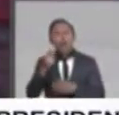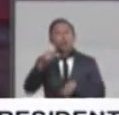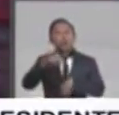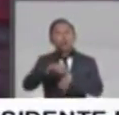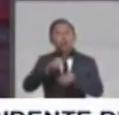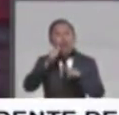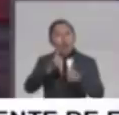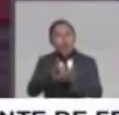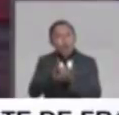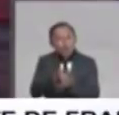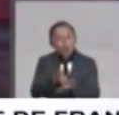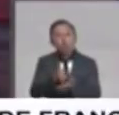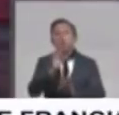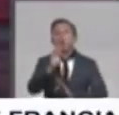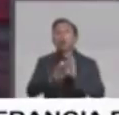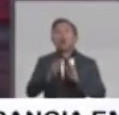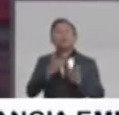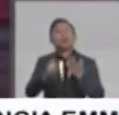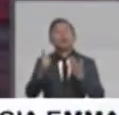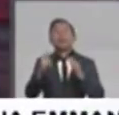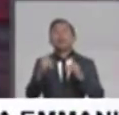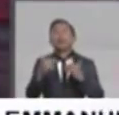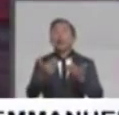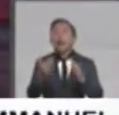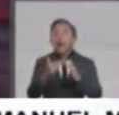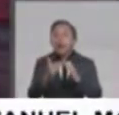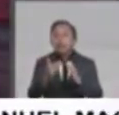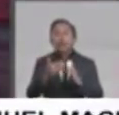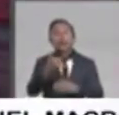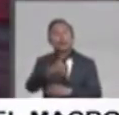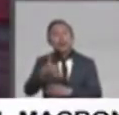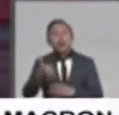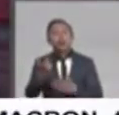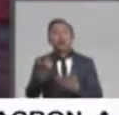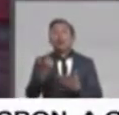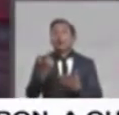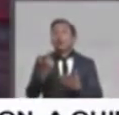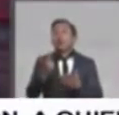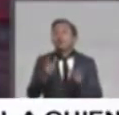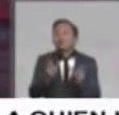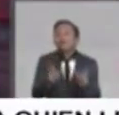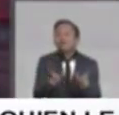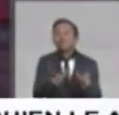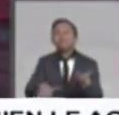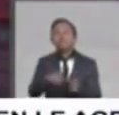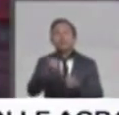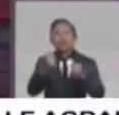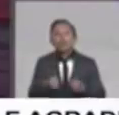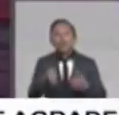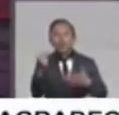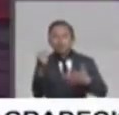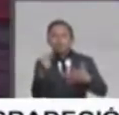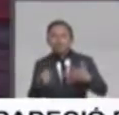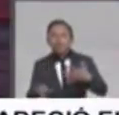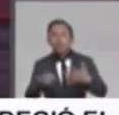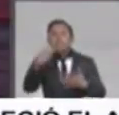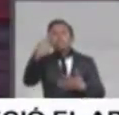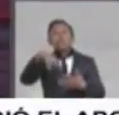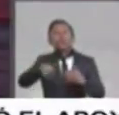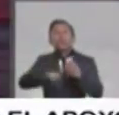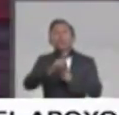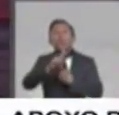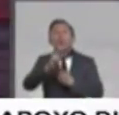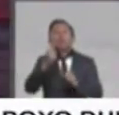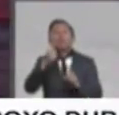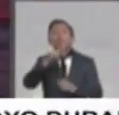el payasito. Como payaso de las fiestas. Pues sí, Pepe. Es bueno, estoy reproduciendo un meme que leí que me pareció genial. Sí, bueno, es que